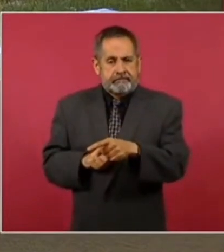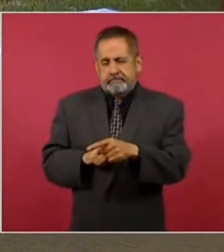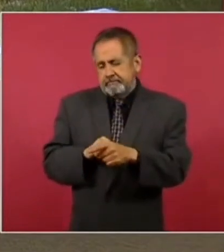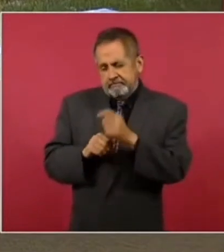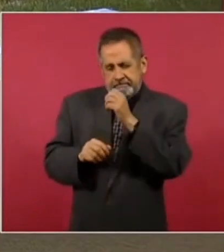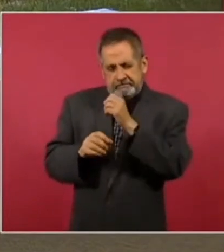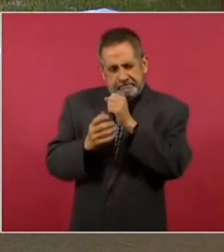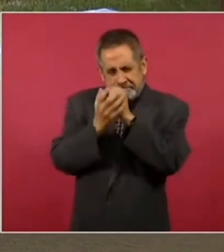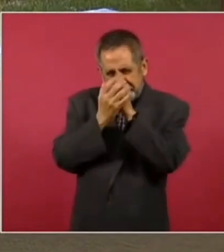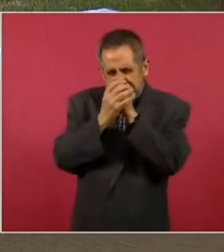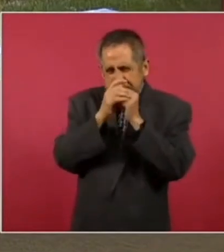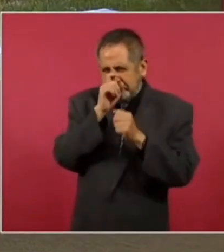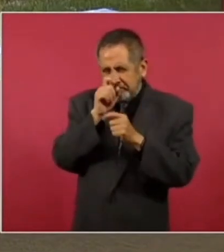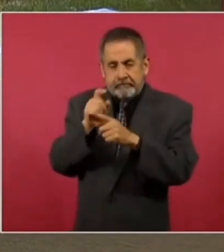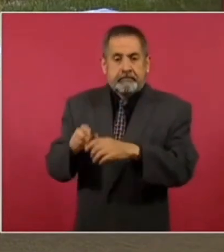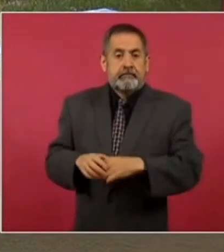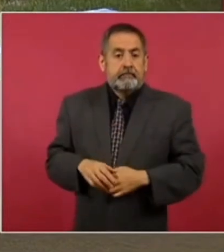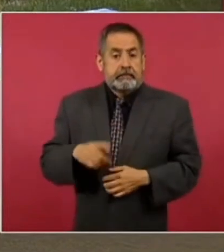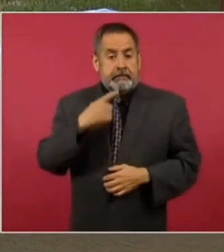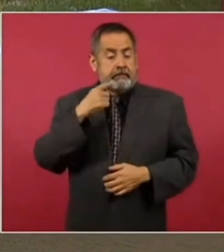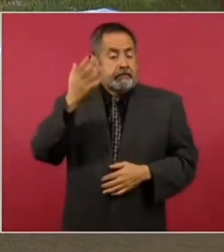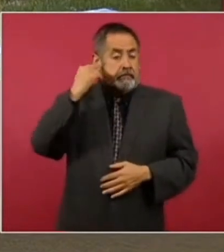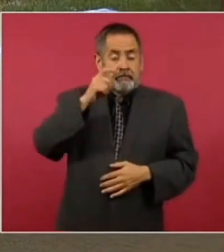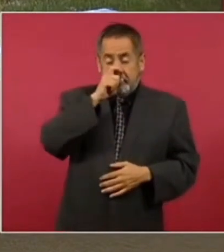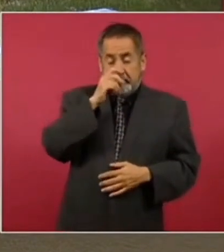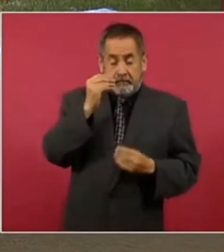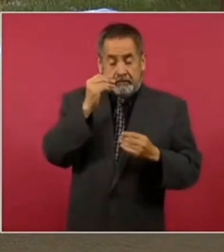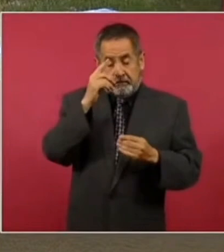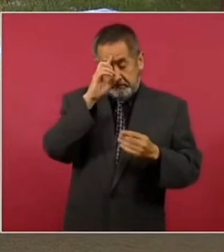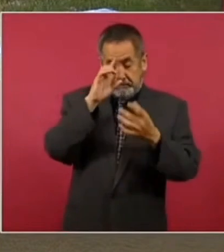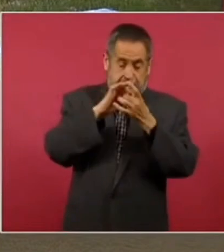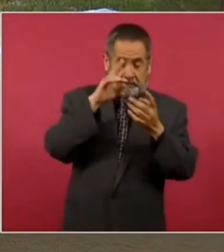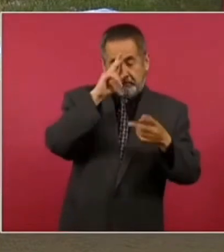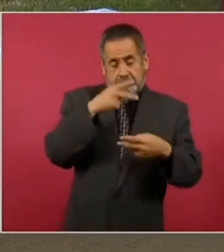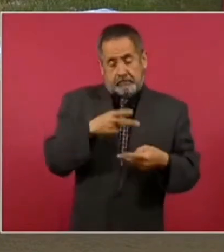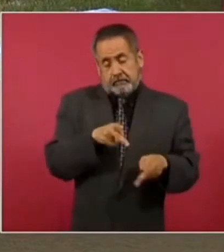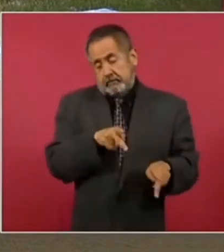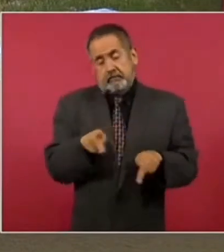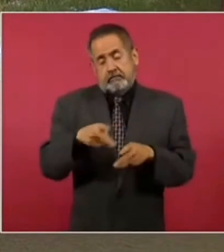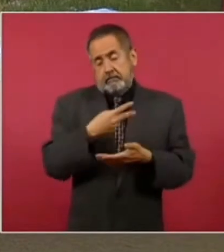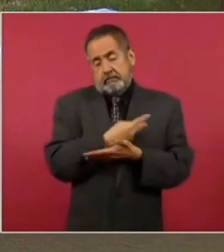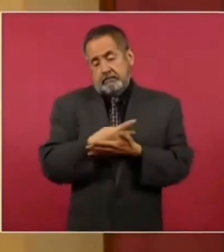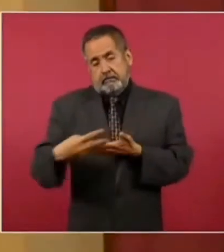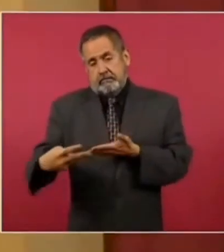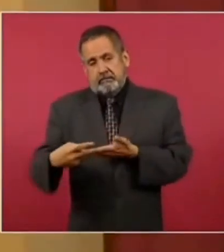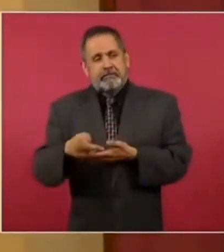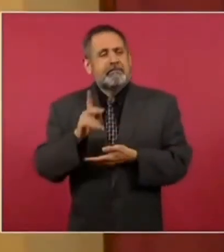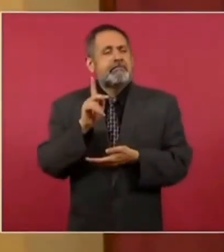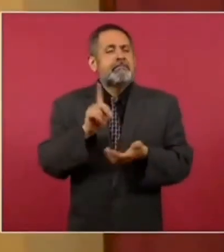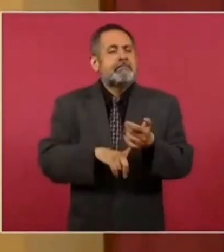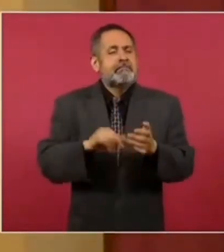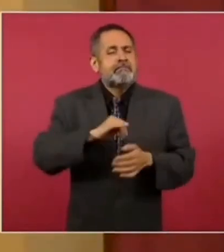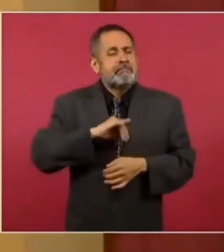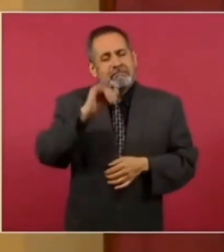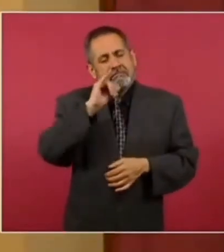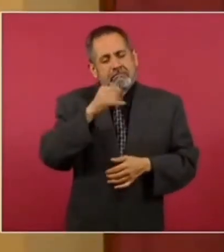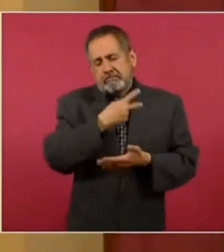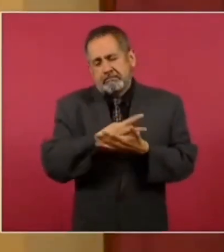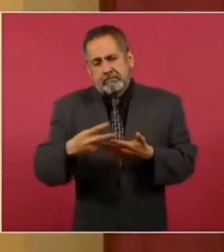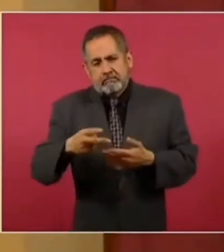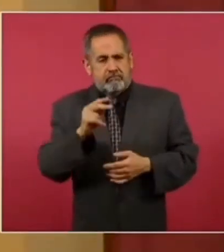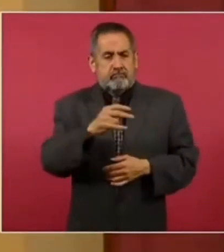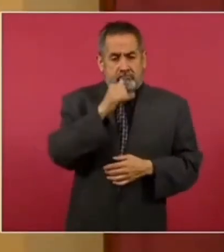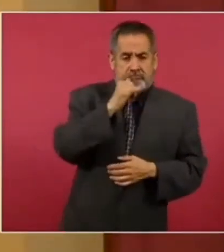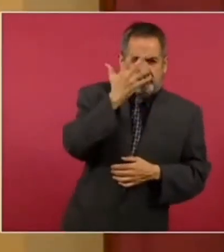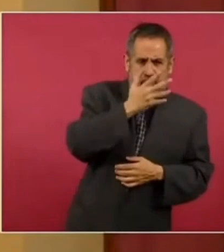adicción a la sustancia. Cuando inhalaba mucho, a veces me quedaba desmayado afuera del mercado, como un 8x8, pero no soy un